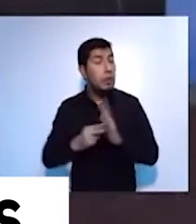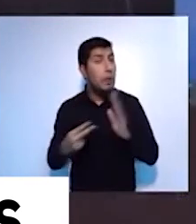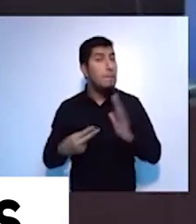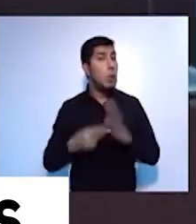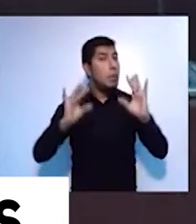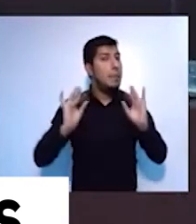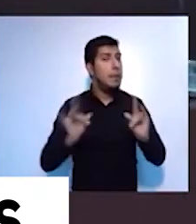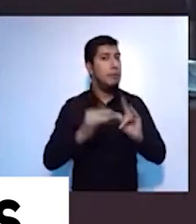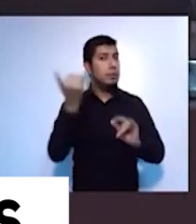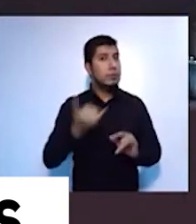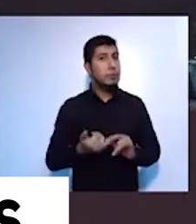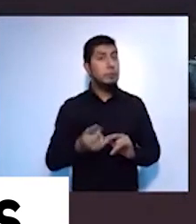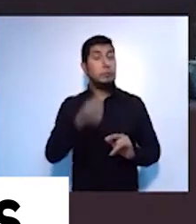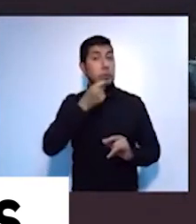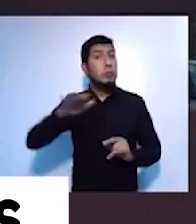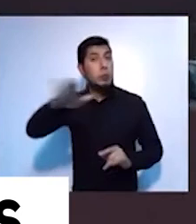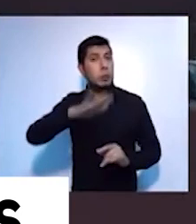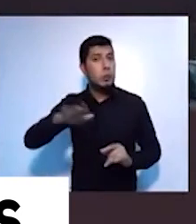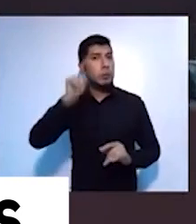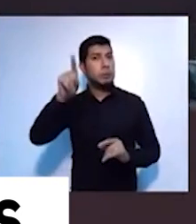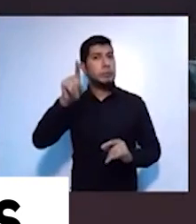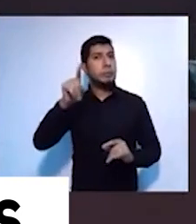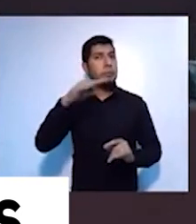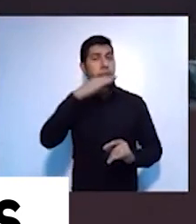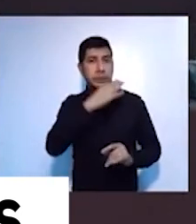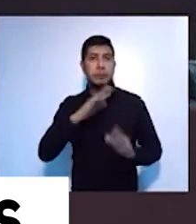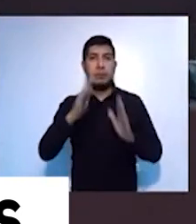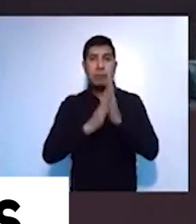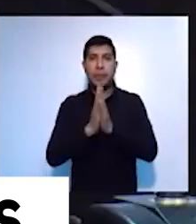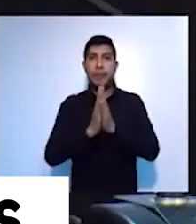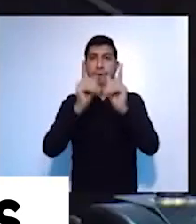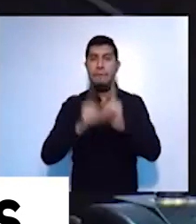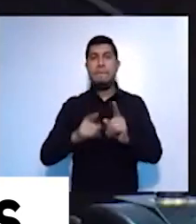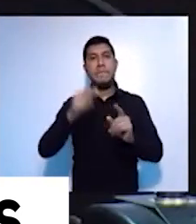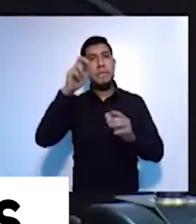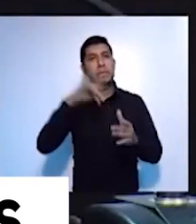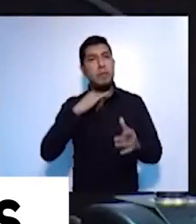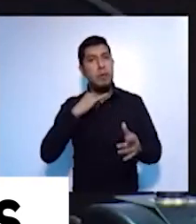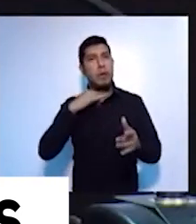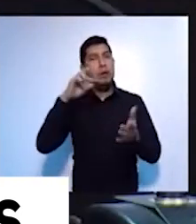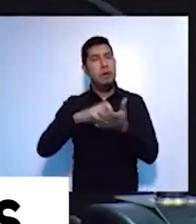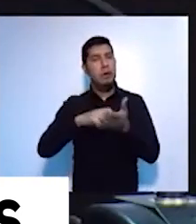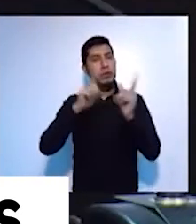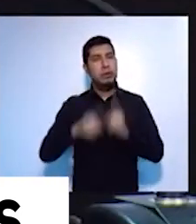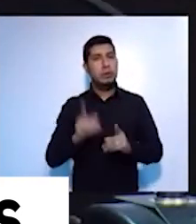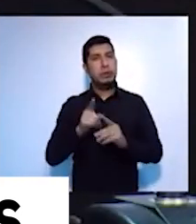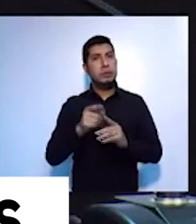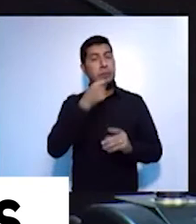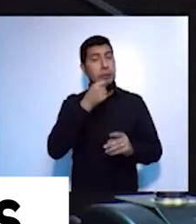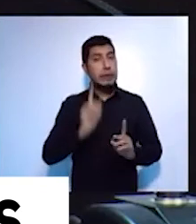como es la zona del Ramal y un poco de la zona de los Valles. Si es que no se